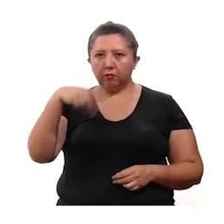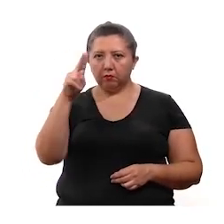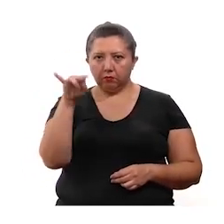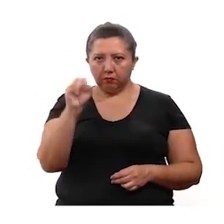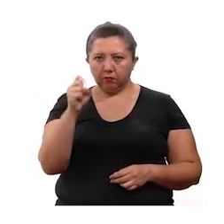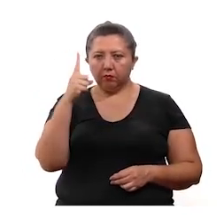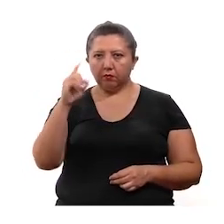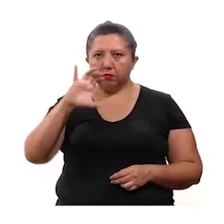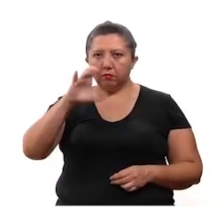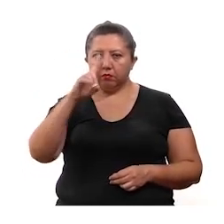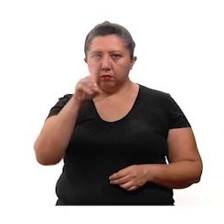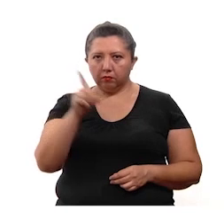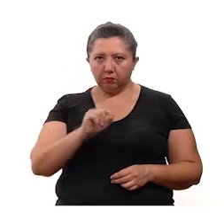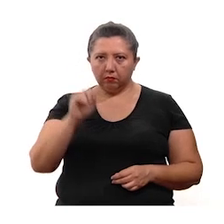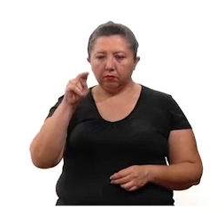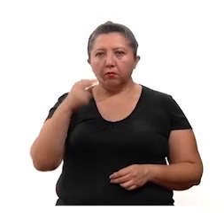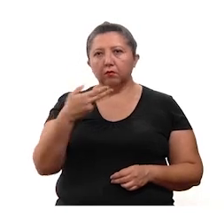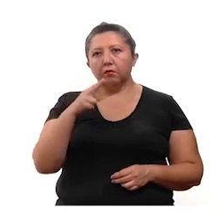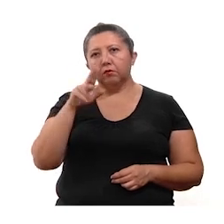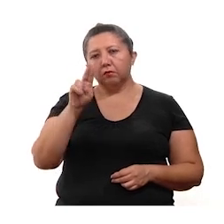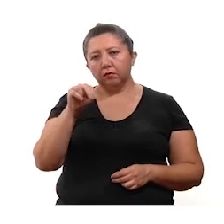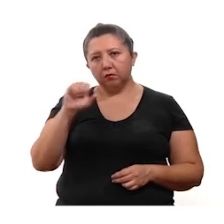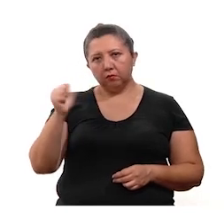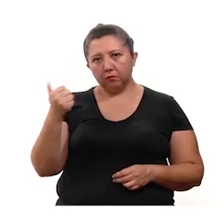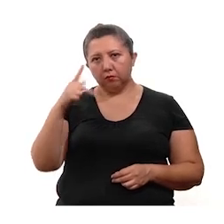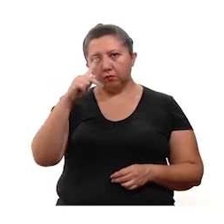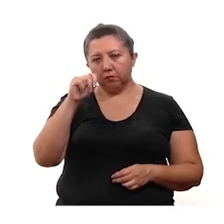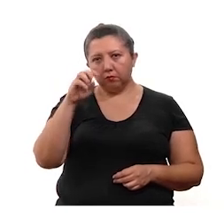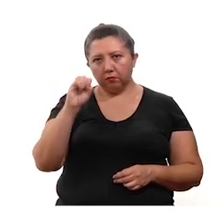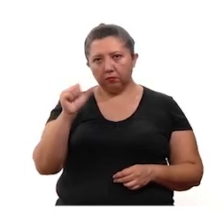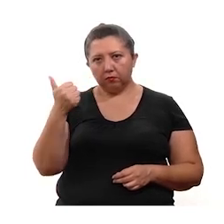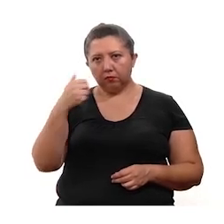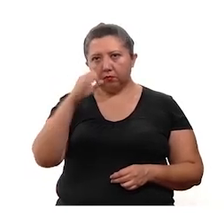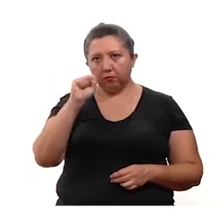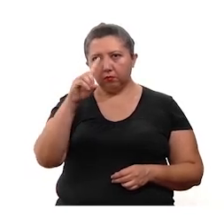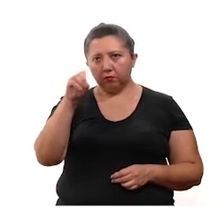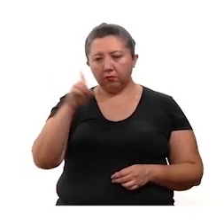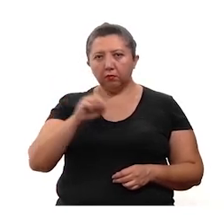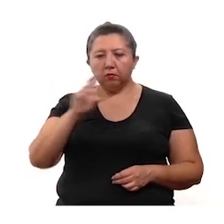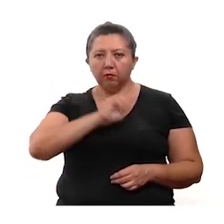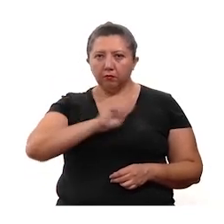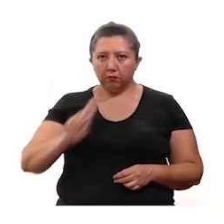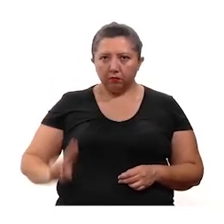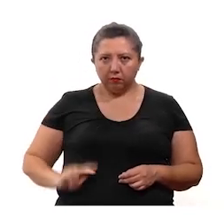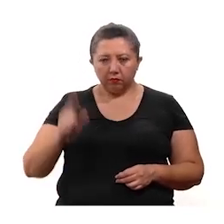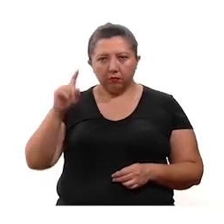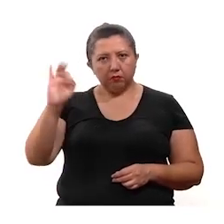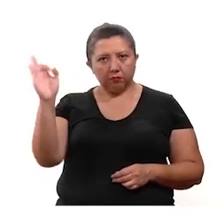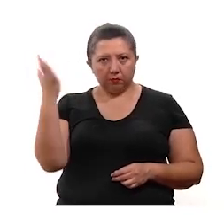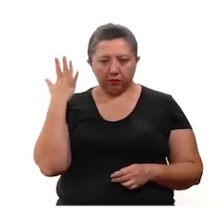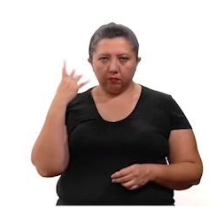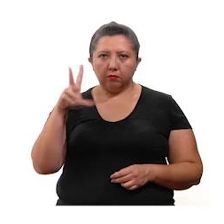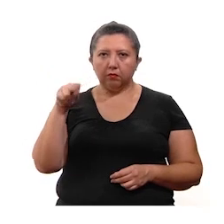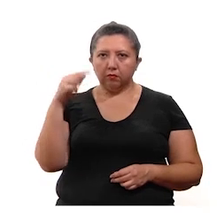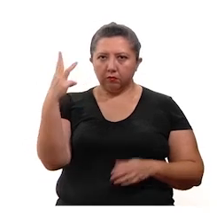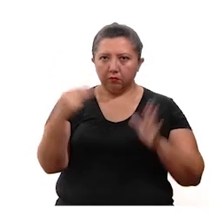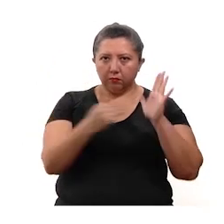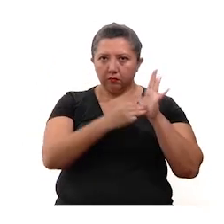Canacín, 1 en Chiquintzonot, Junucmá, Peto, Tecó, Sucacap, Humán y 1 foráneo. De los